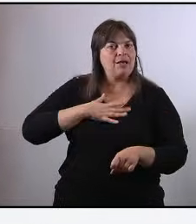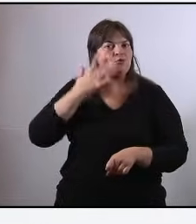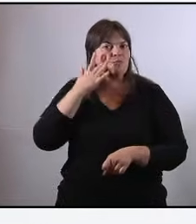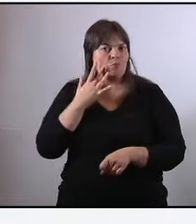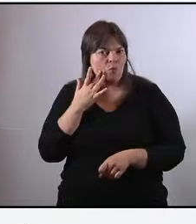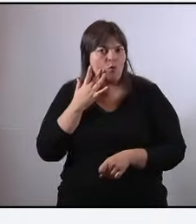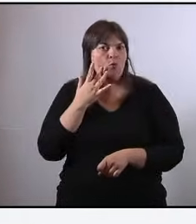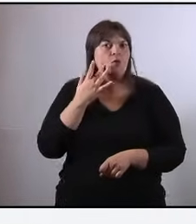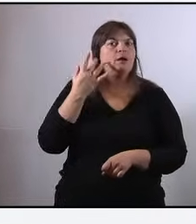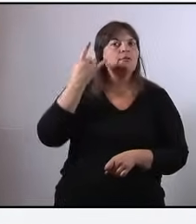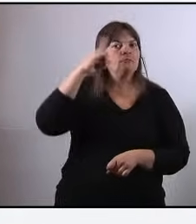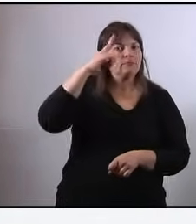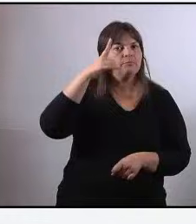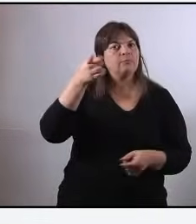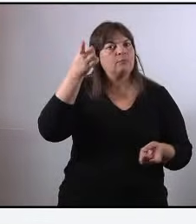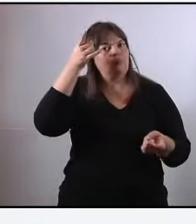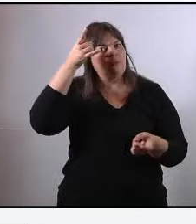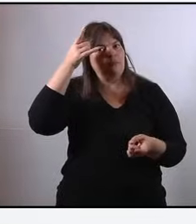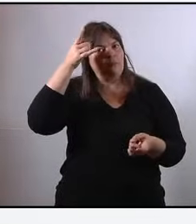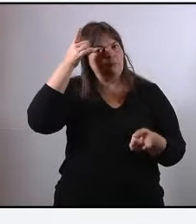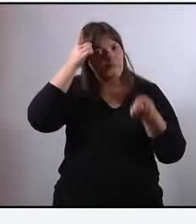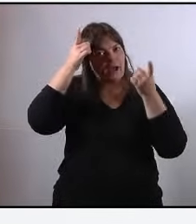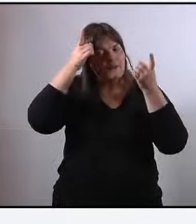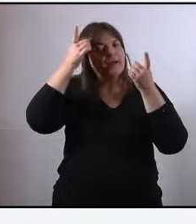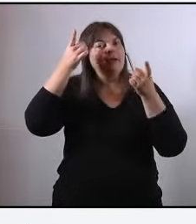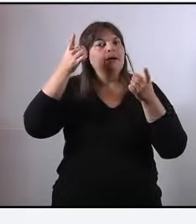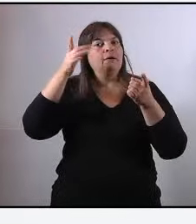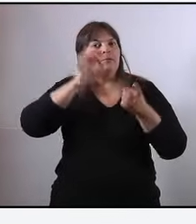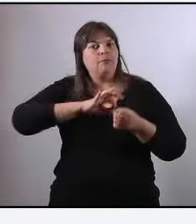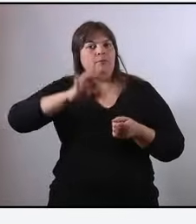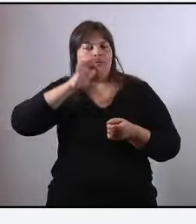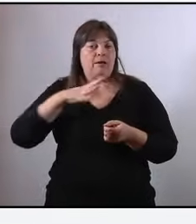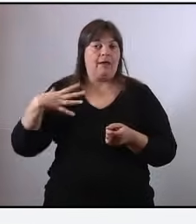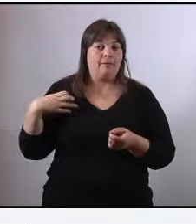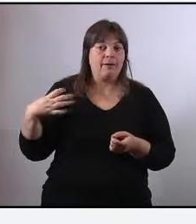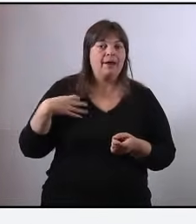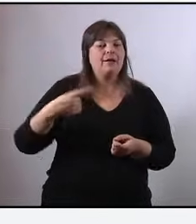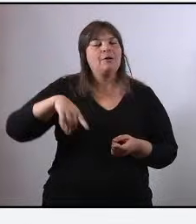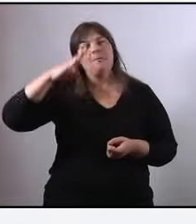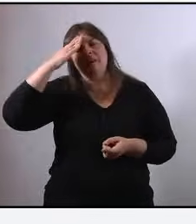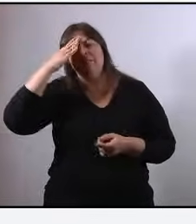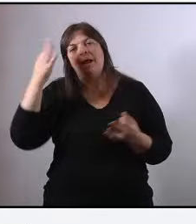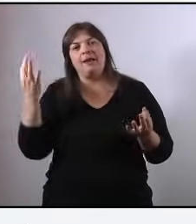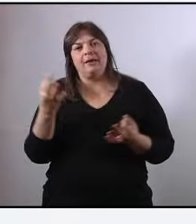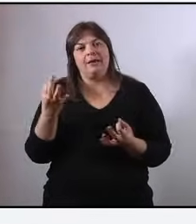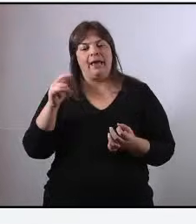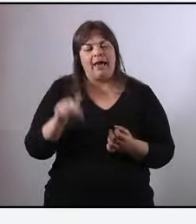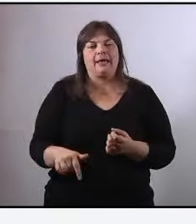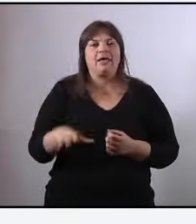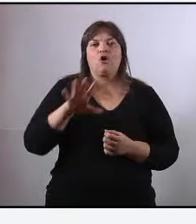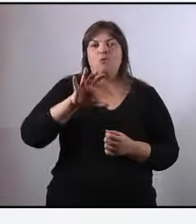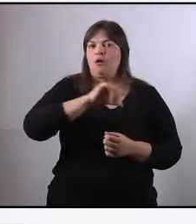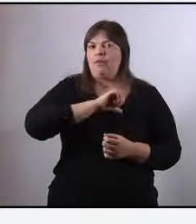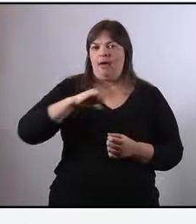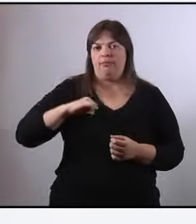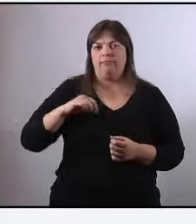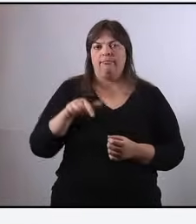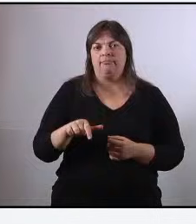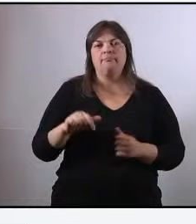bovino, caprino, ovino y porcino de principal implantación en nuestra comunidad